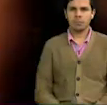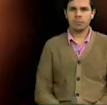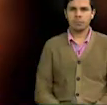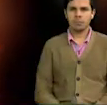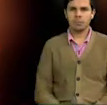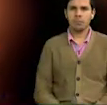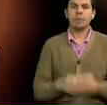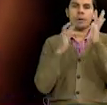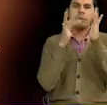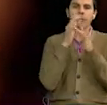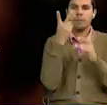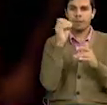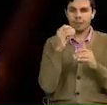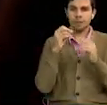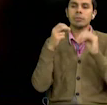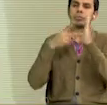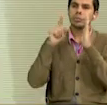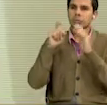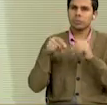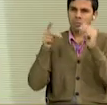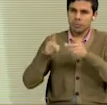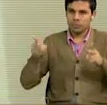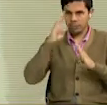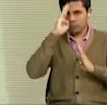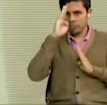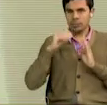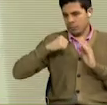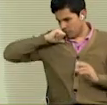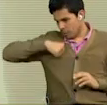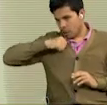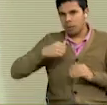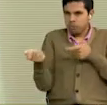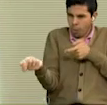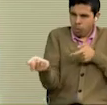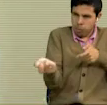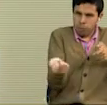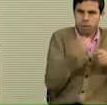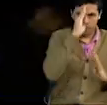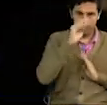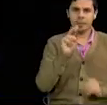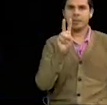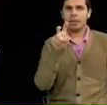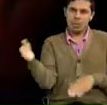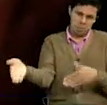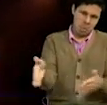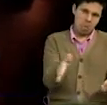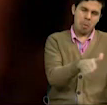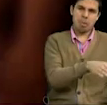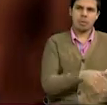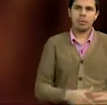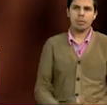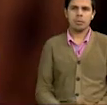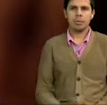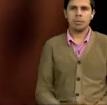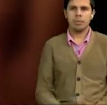El 20 de abril de 2006 asesinó a 10 agentes del DAS y 7 militares. Lamentablemente, hemos recibido